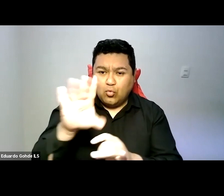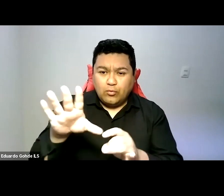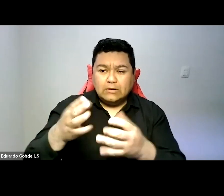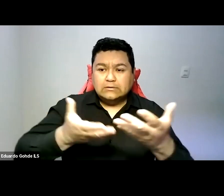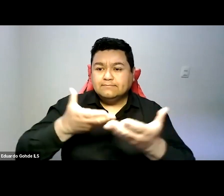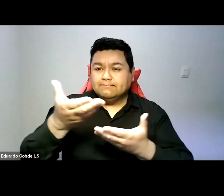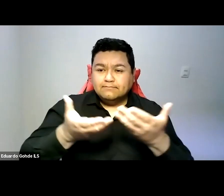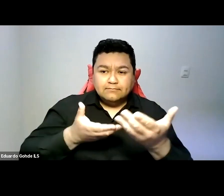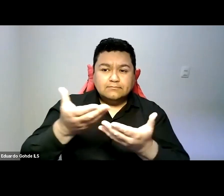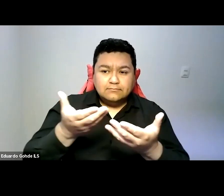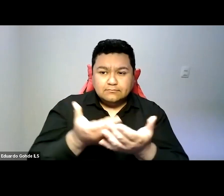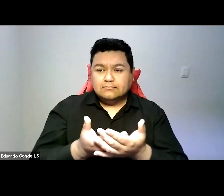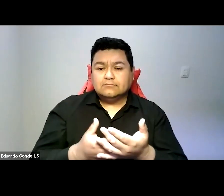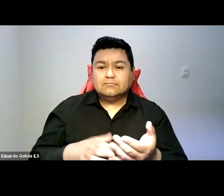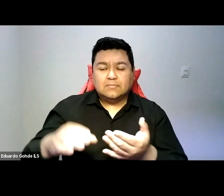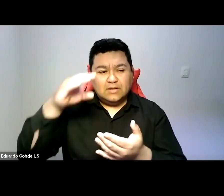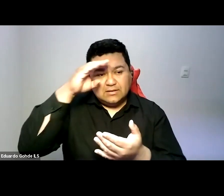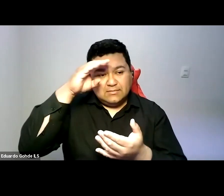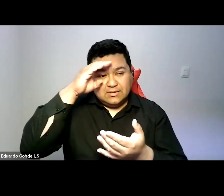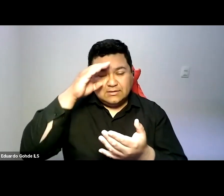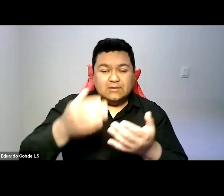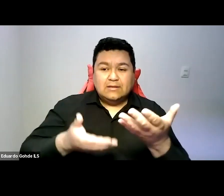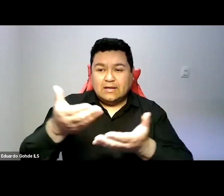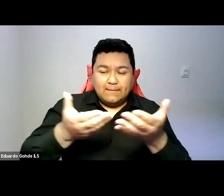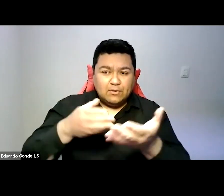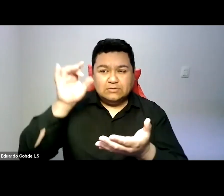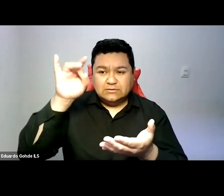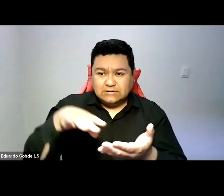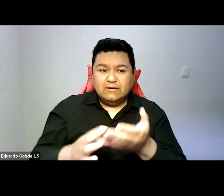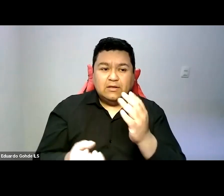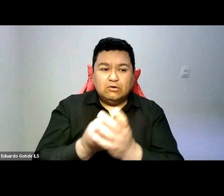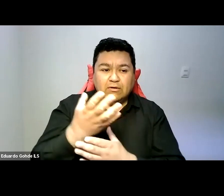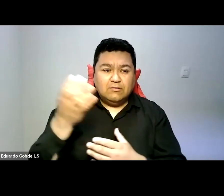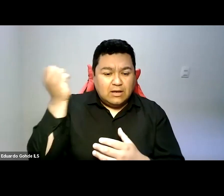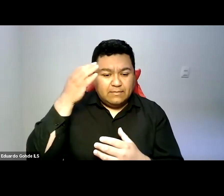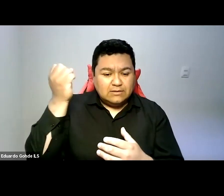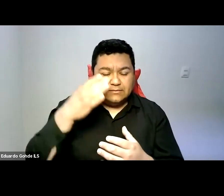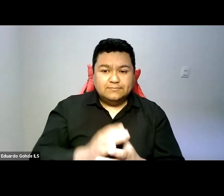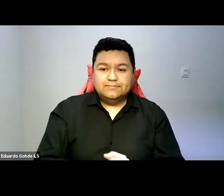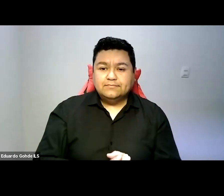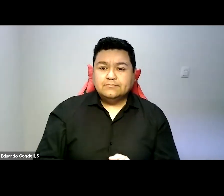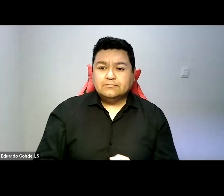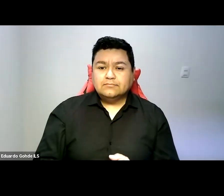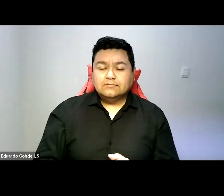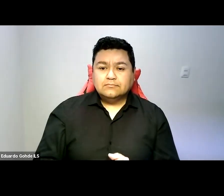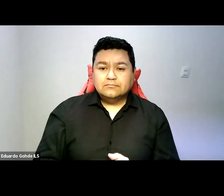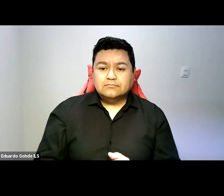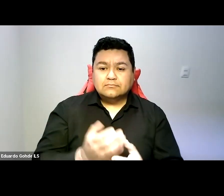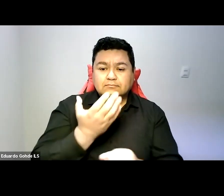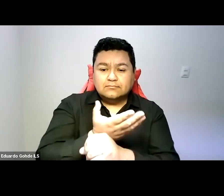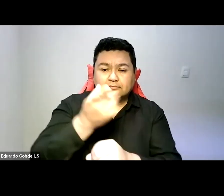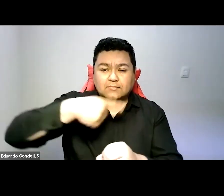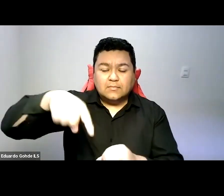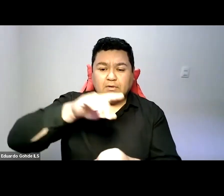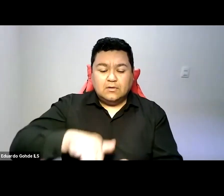intercambio de saberes, intercambio de experiencias y nuevos aprendizajes. Si hay algo que nos enorgullece